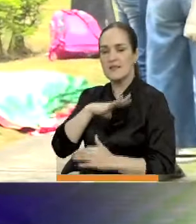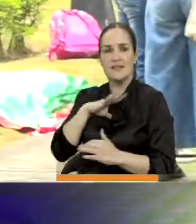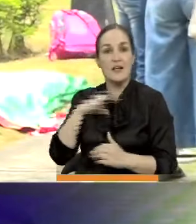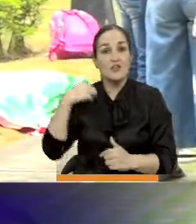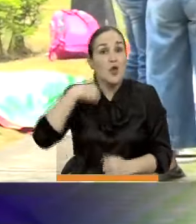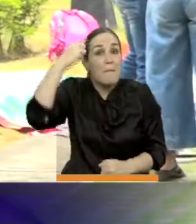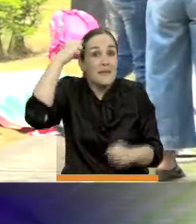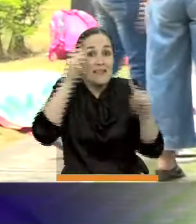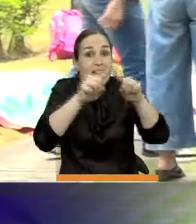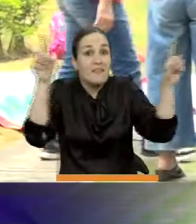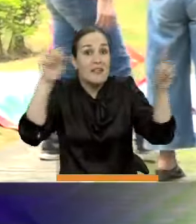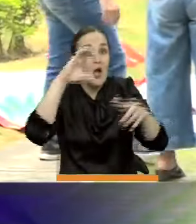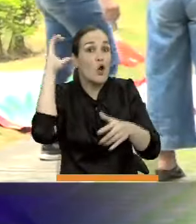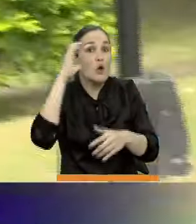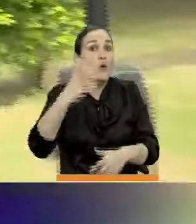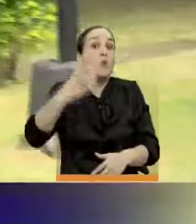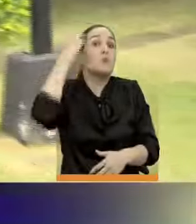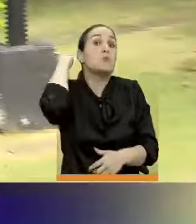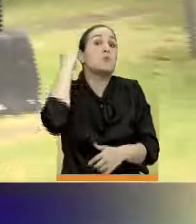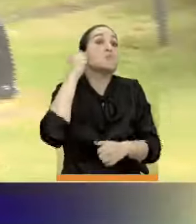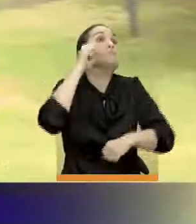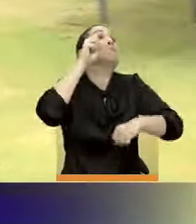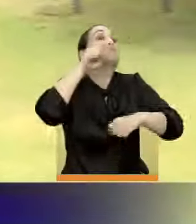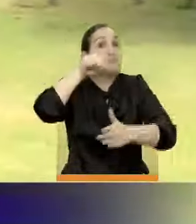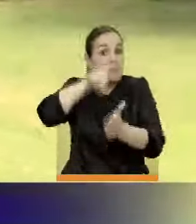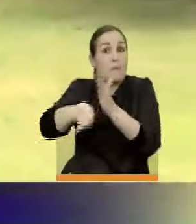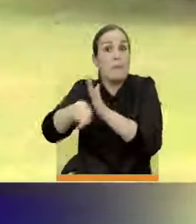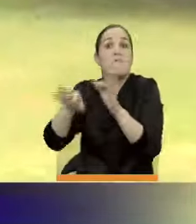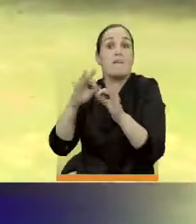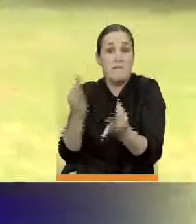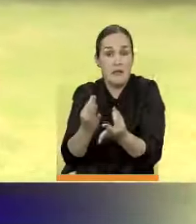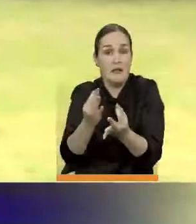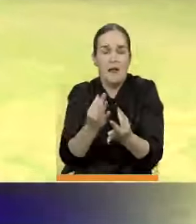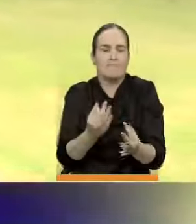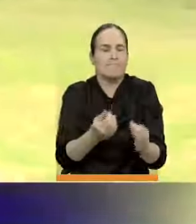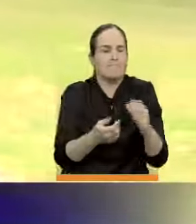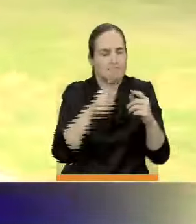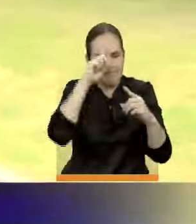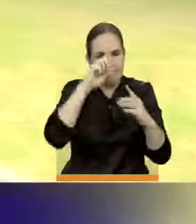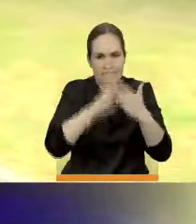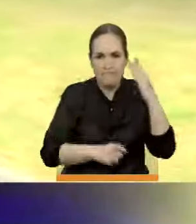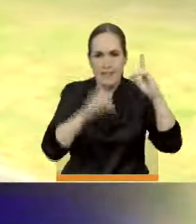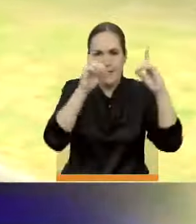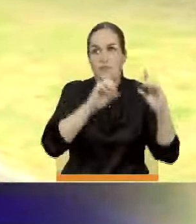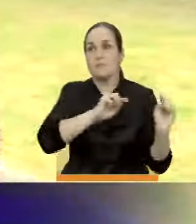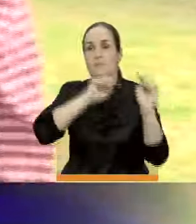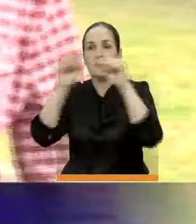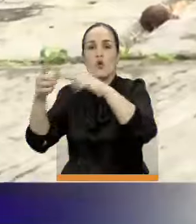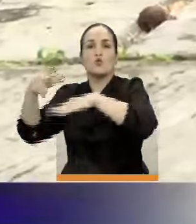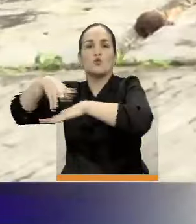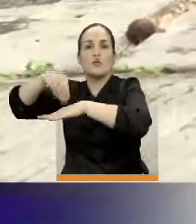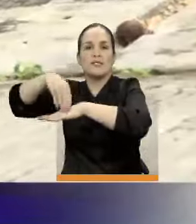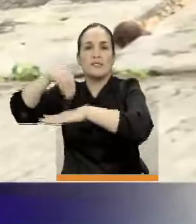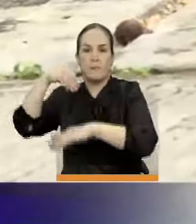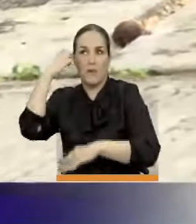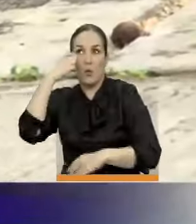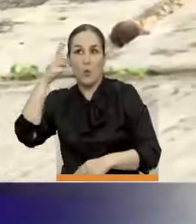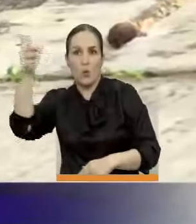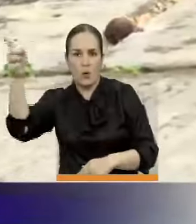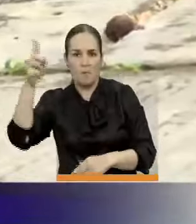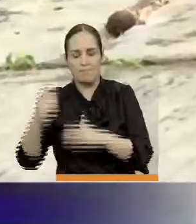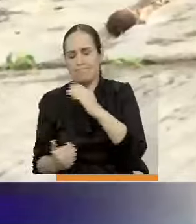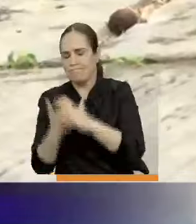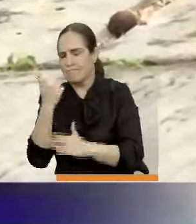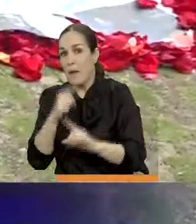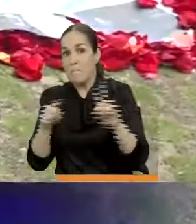distinto en Colombia cuesta la vida se fue como exiliada política a Suecia donde debió comenzar una nueva vida pero sin dejar y